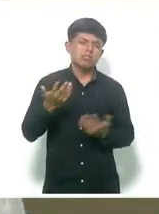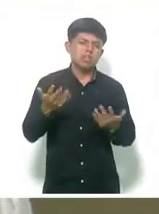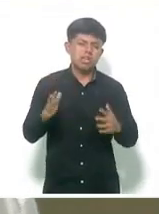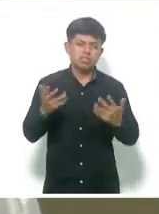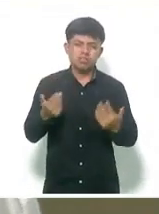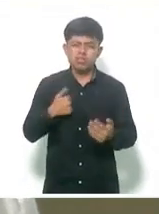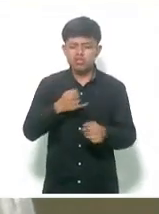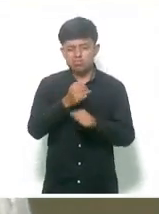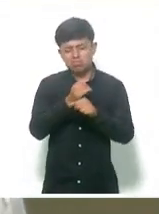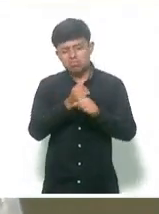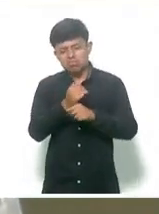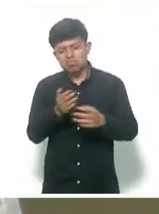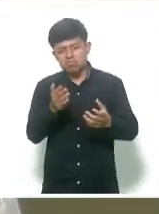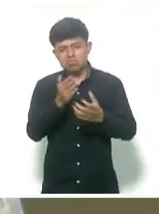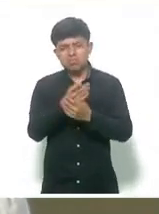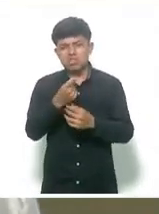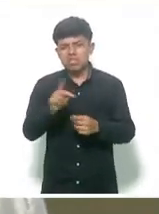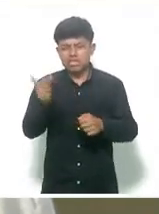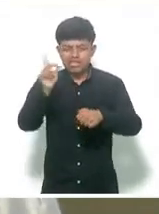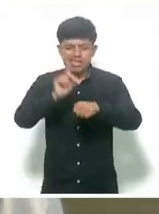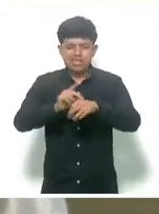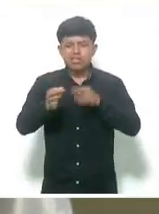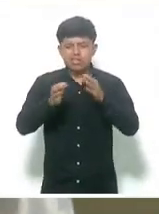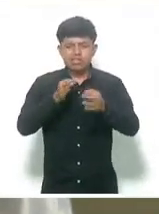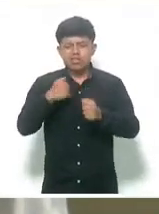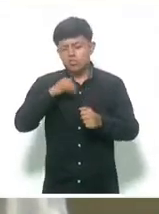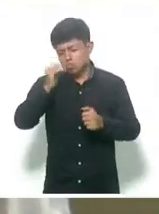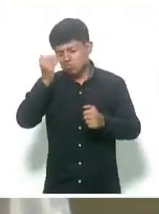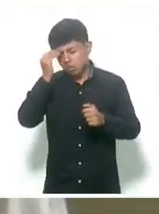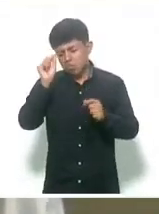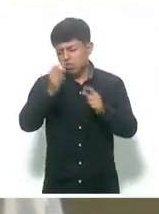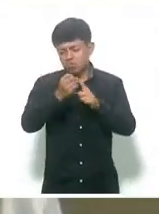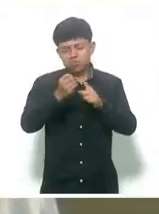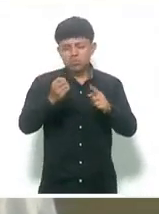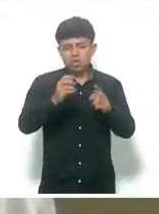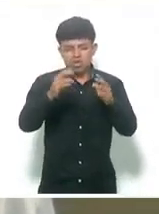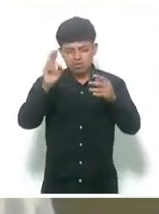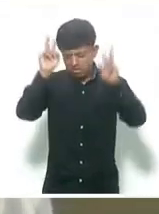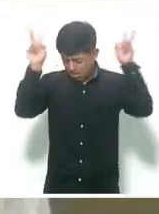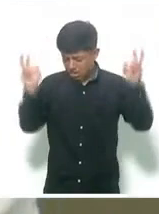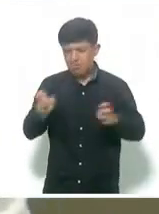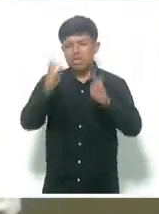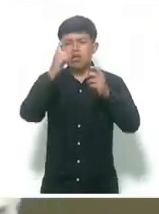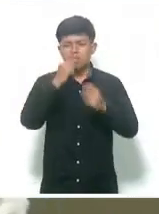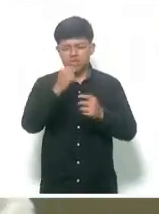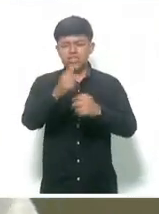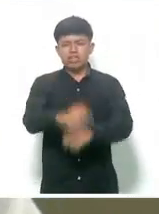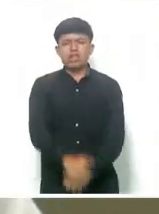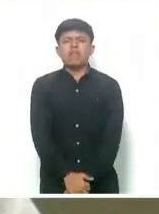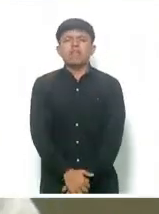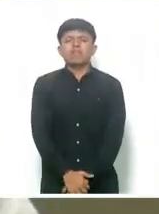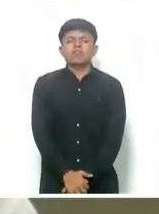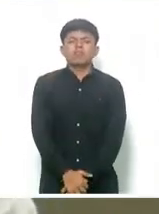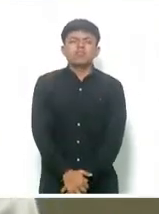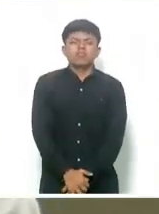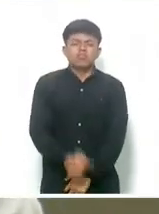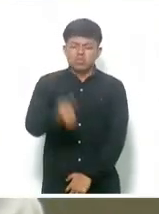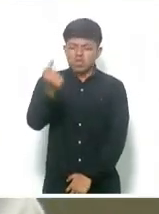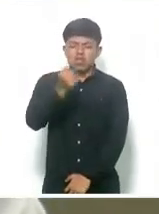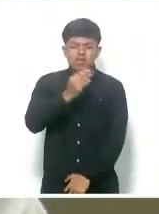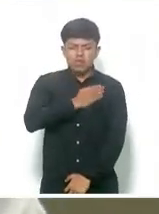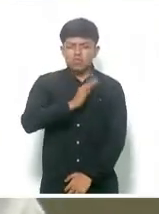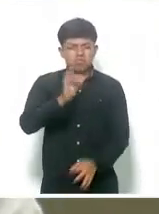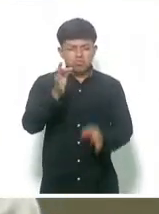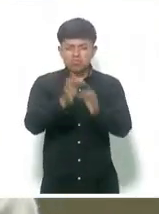manejamos algunas investigaciones en el diario noticias y conocemos un poquito de la cuestión de la policía Qué bueno que se Está